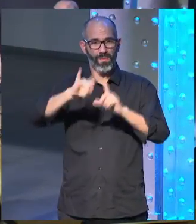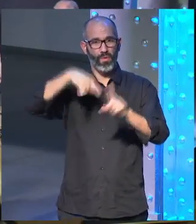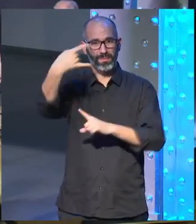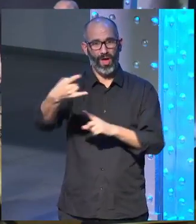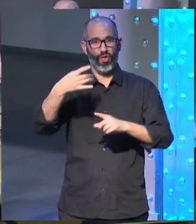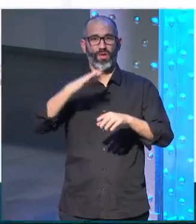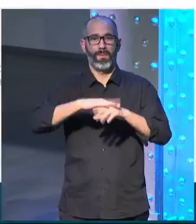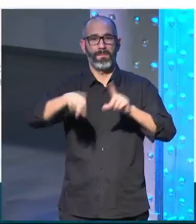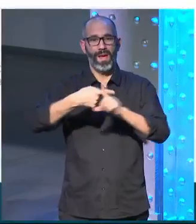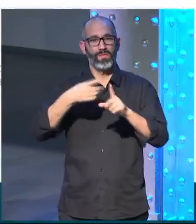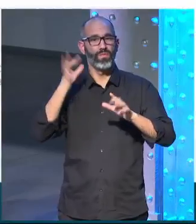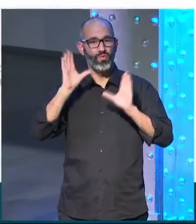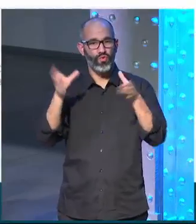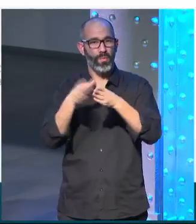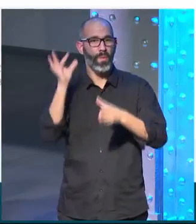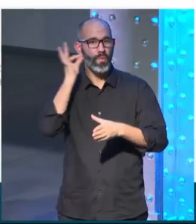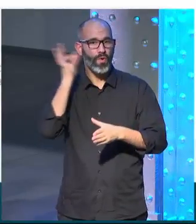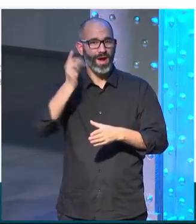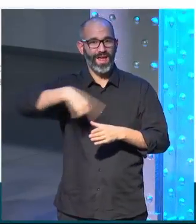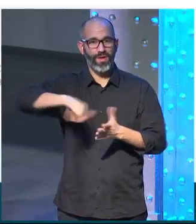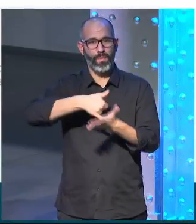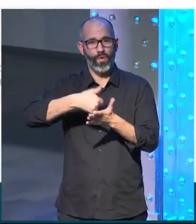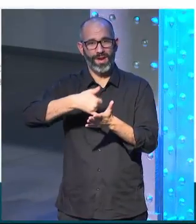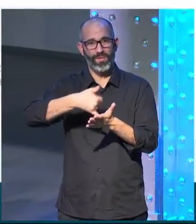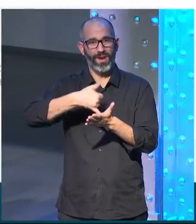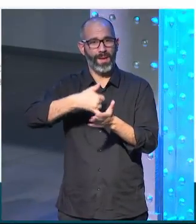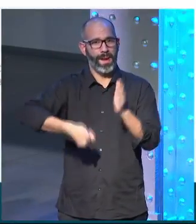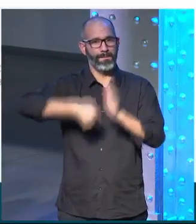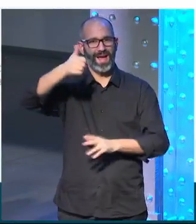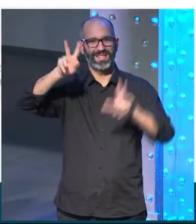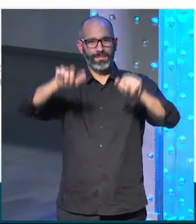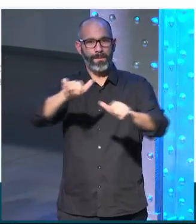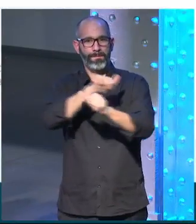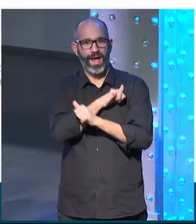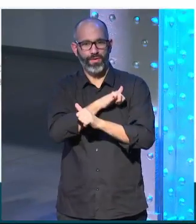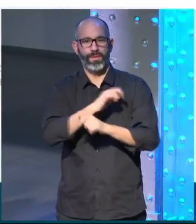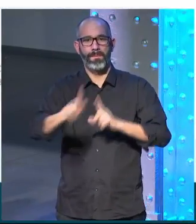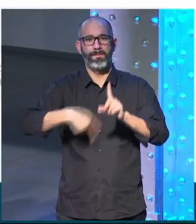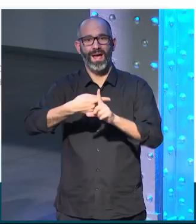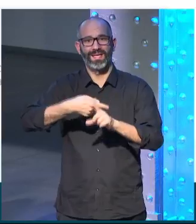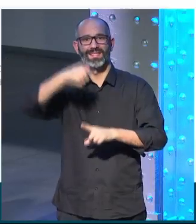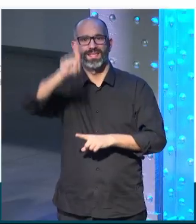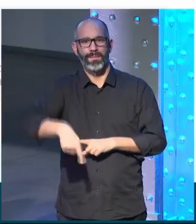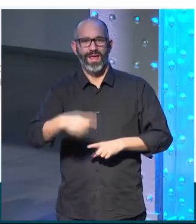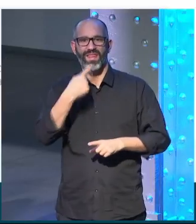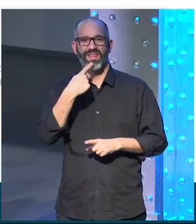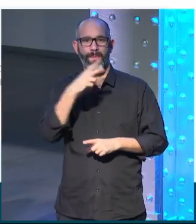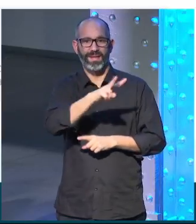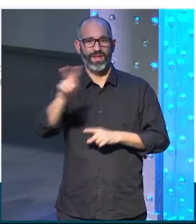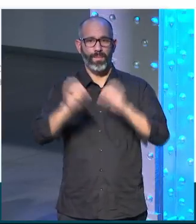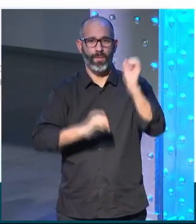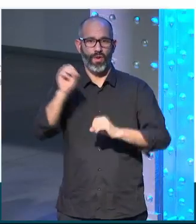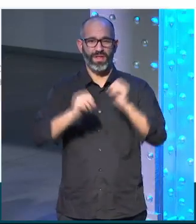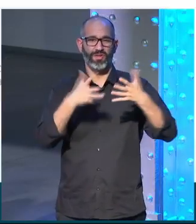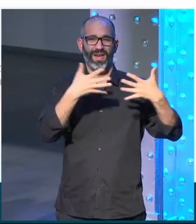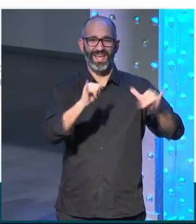mujeres uno de los colectivos más vulnerables en cuanto al desempleo y lo que llaman con un 22% de